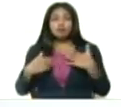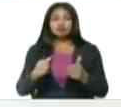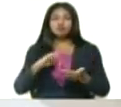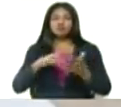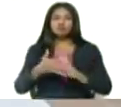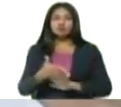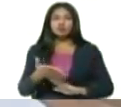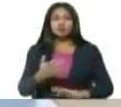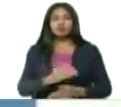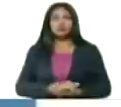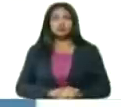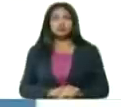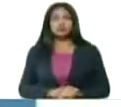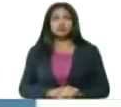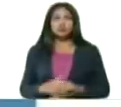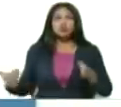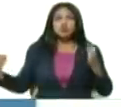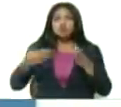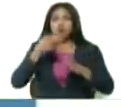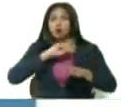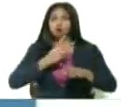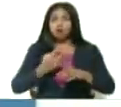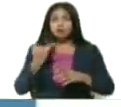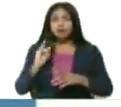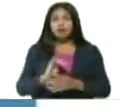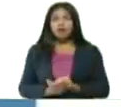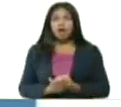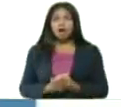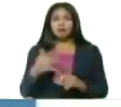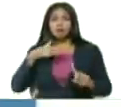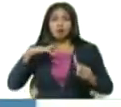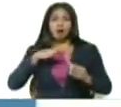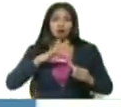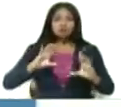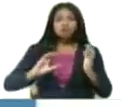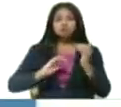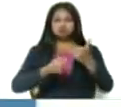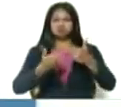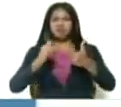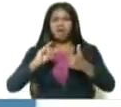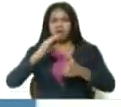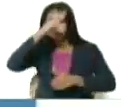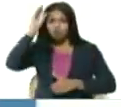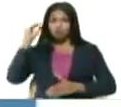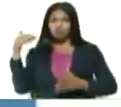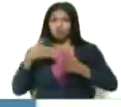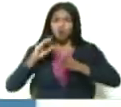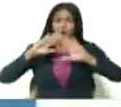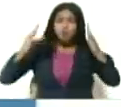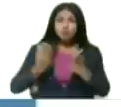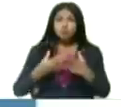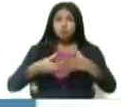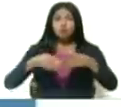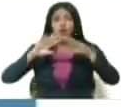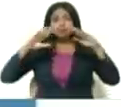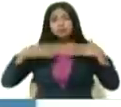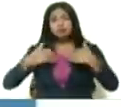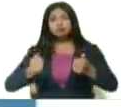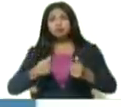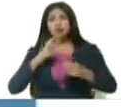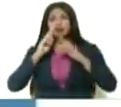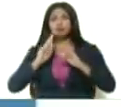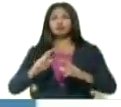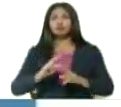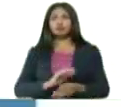sobre el ataque, el chantaje, la extorsión de Donald Trump contra la Organización Mundial de la Salud, él